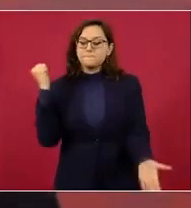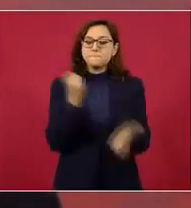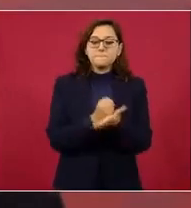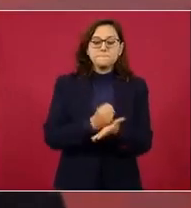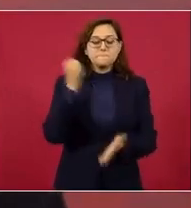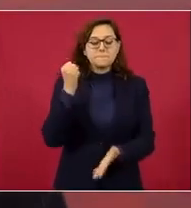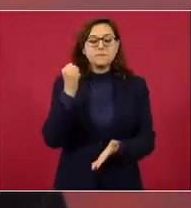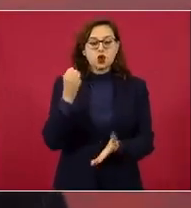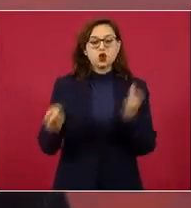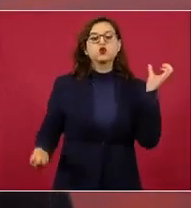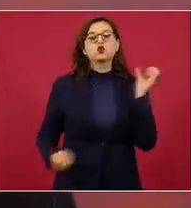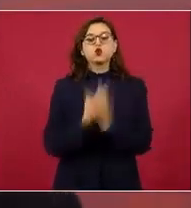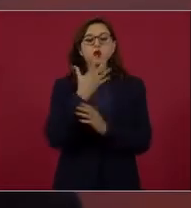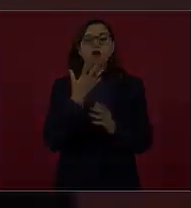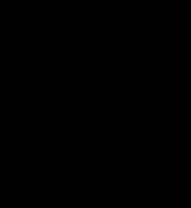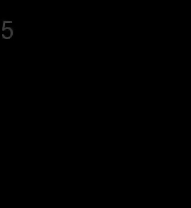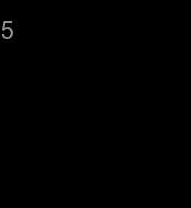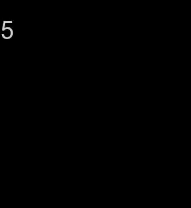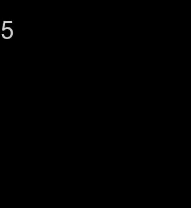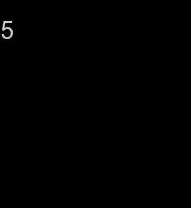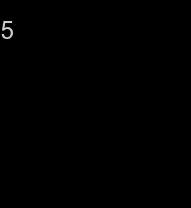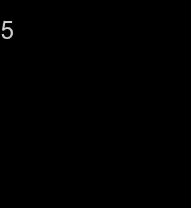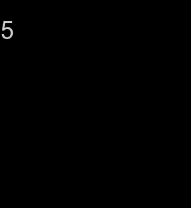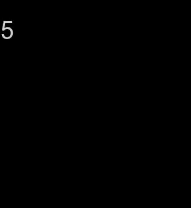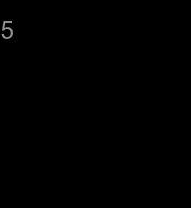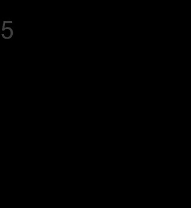estas instituciones de defensa,